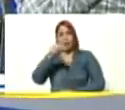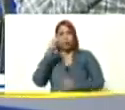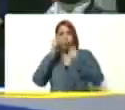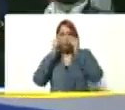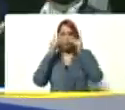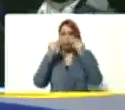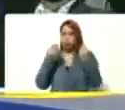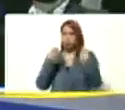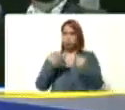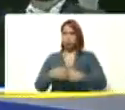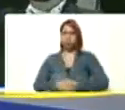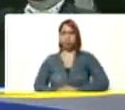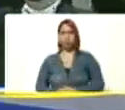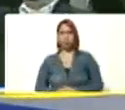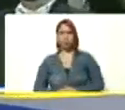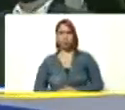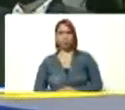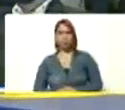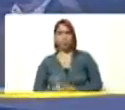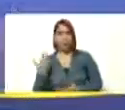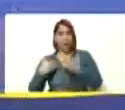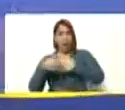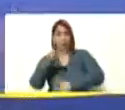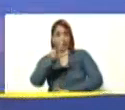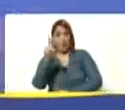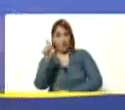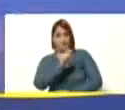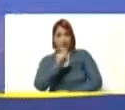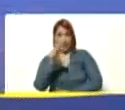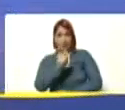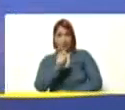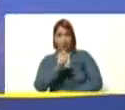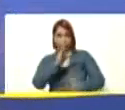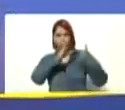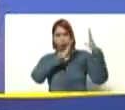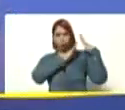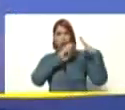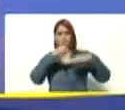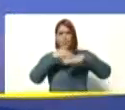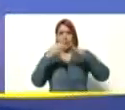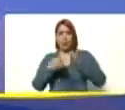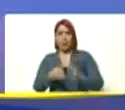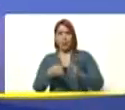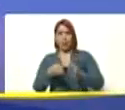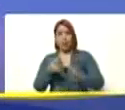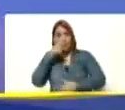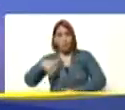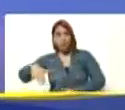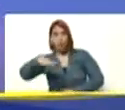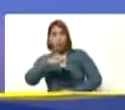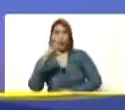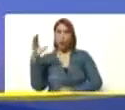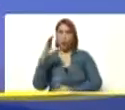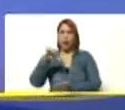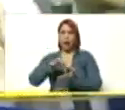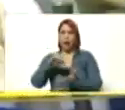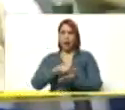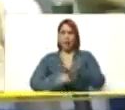impresiona que hace 3 meses era ministra, que fue el pueblo de Caracas en las bases que la